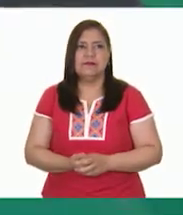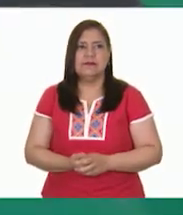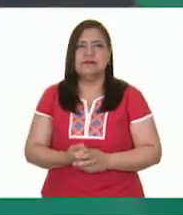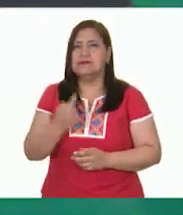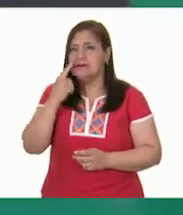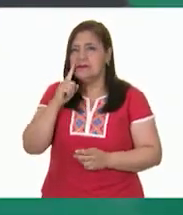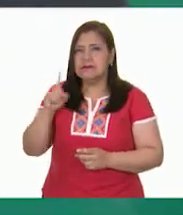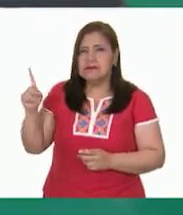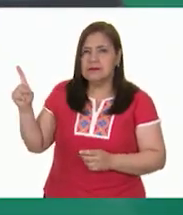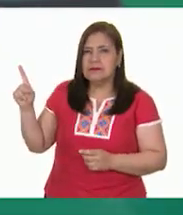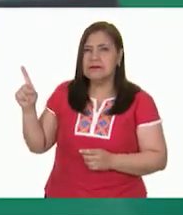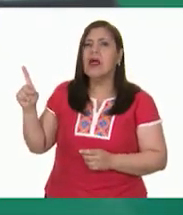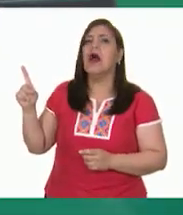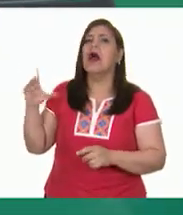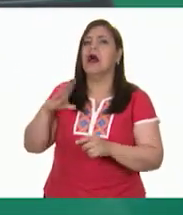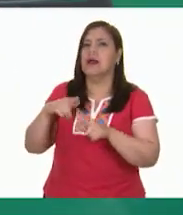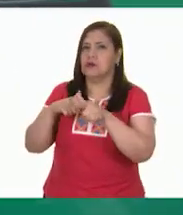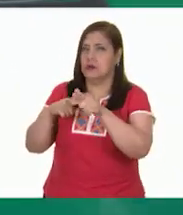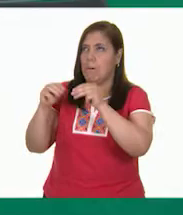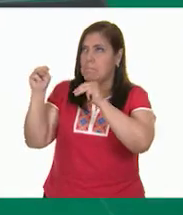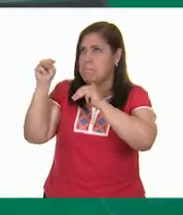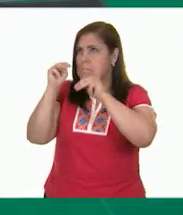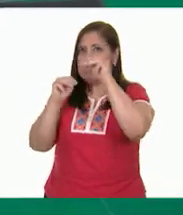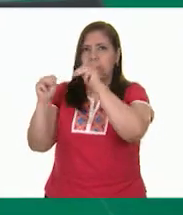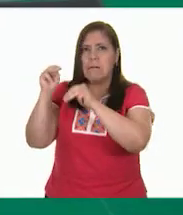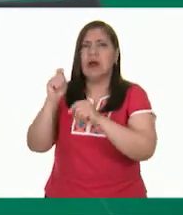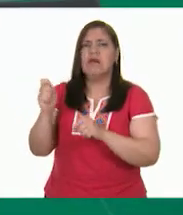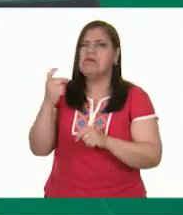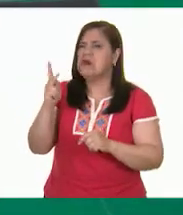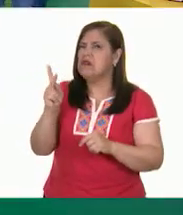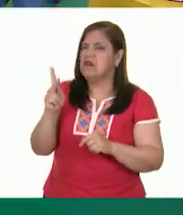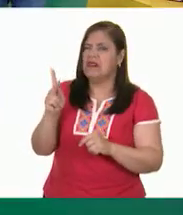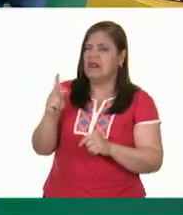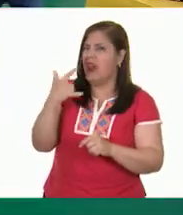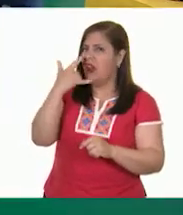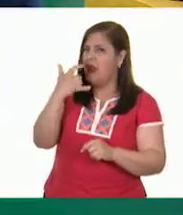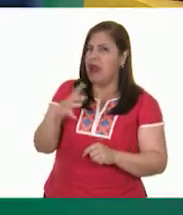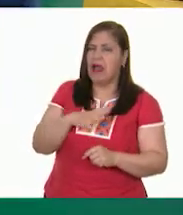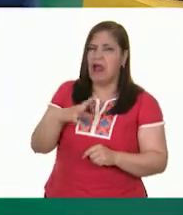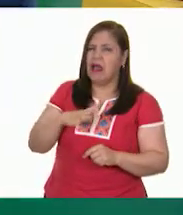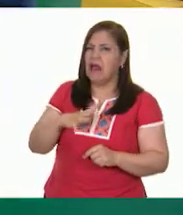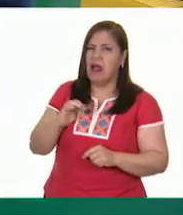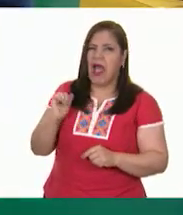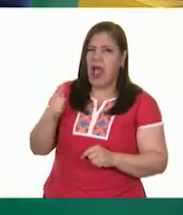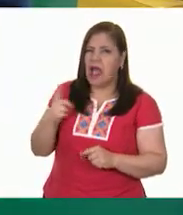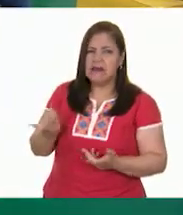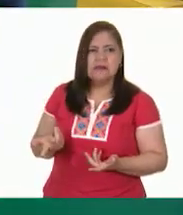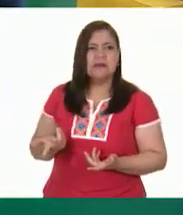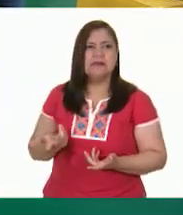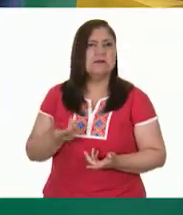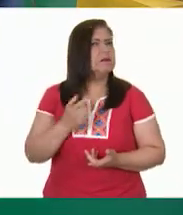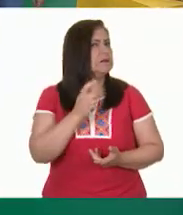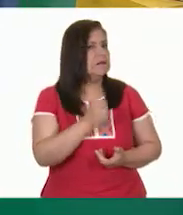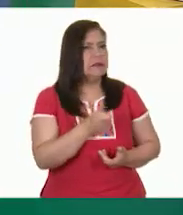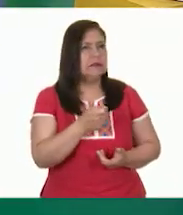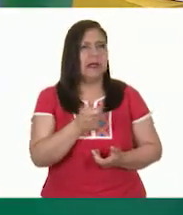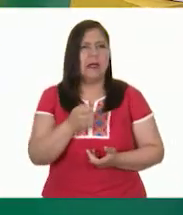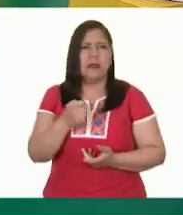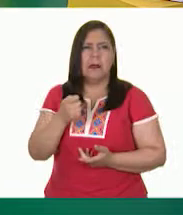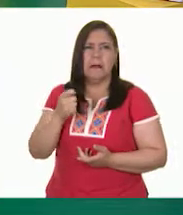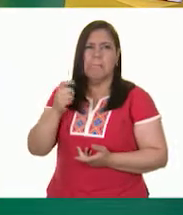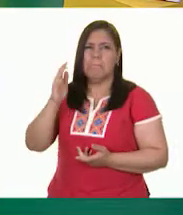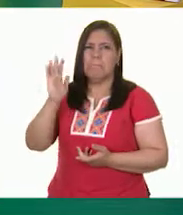A ver, estoy viendo que continúa la montaña, pero hay algo muy raro ahí. A ver, ¿qué hay de raro ahí? Se ve algo cayendo,